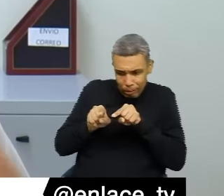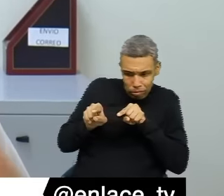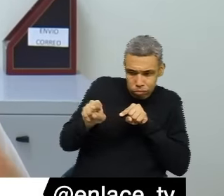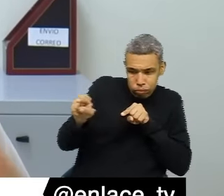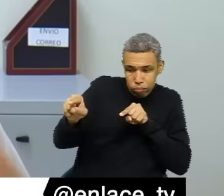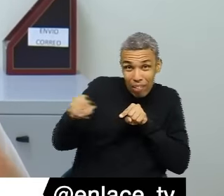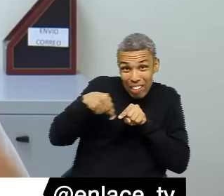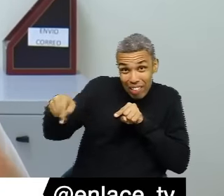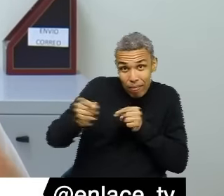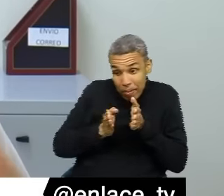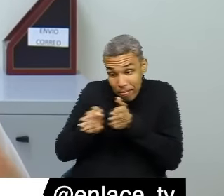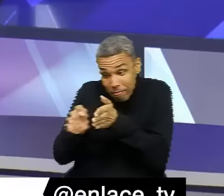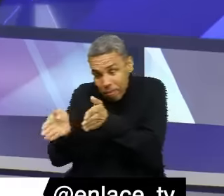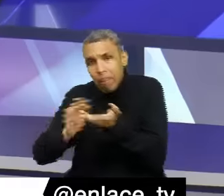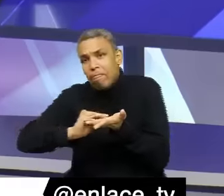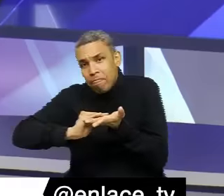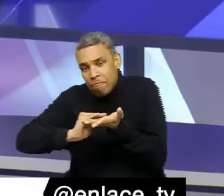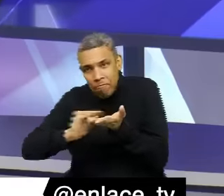proyecto.